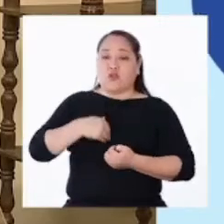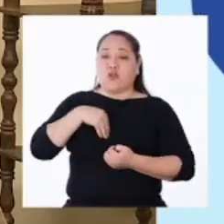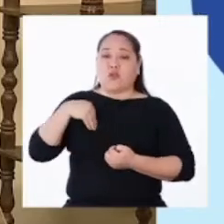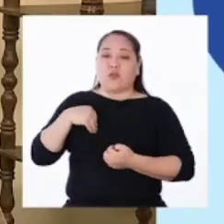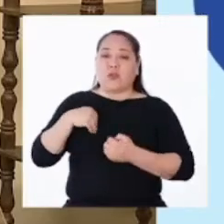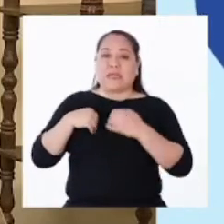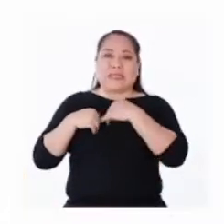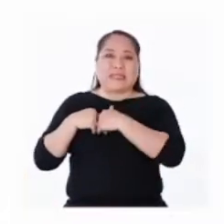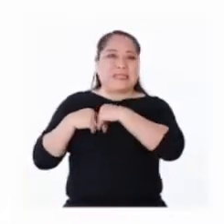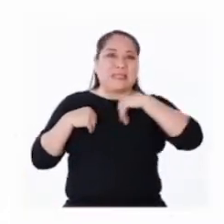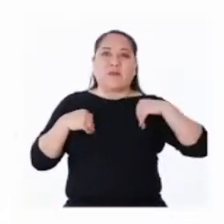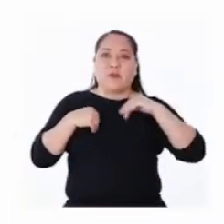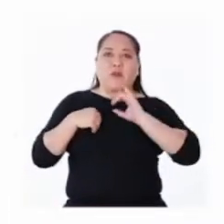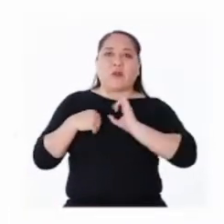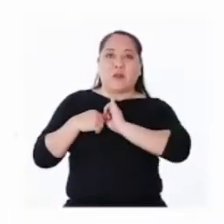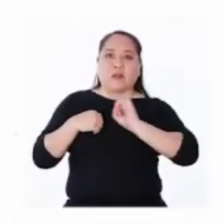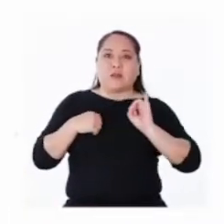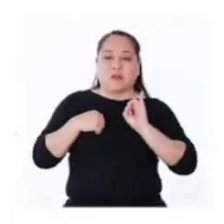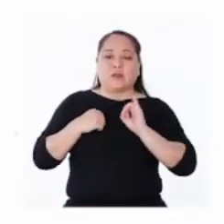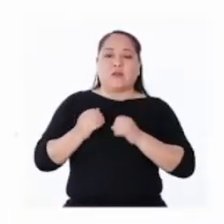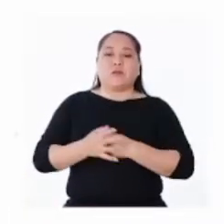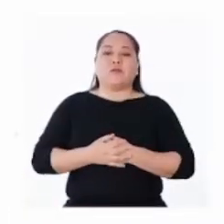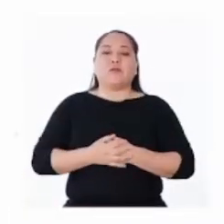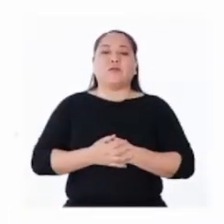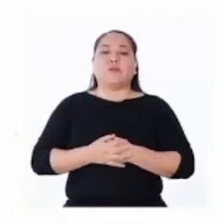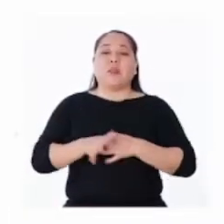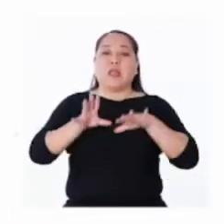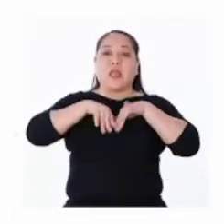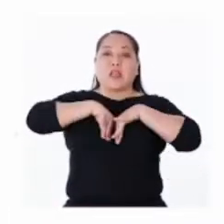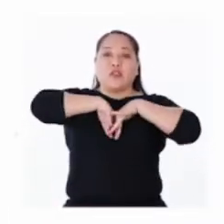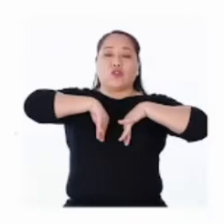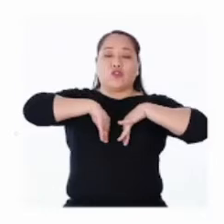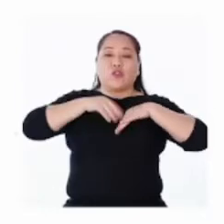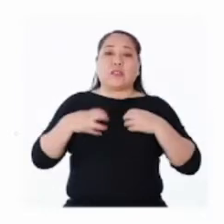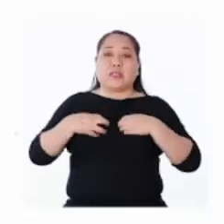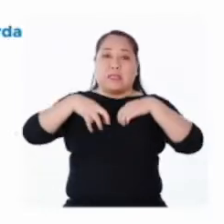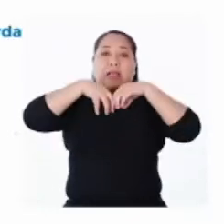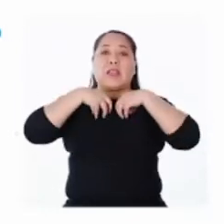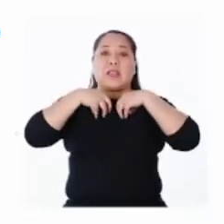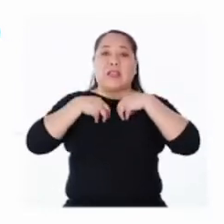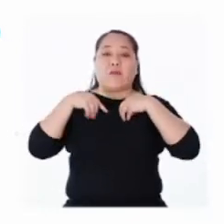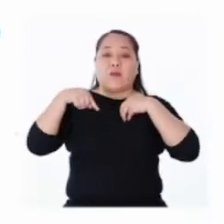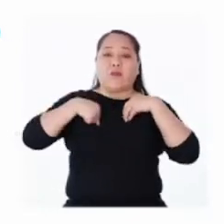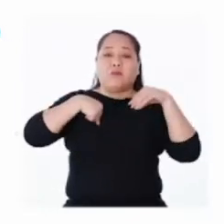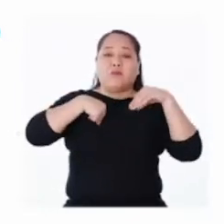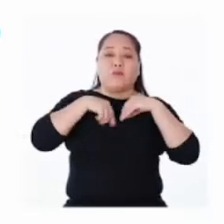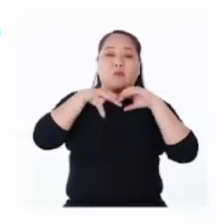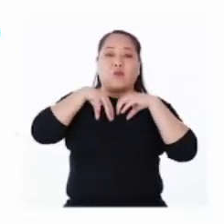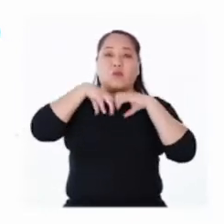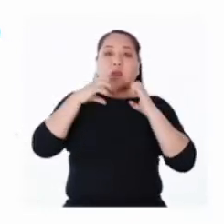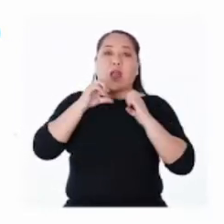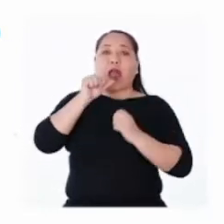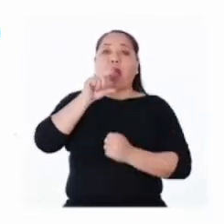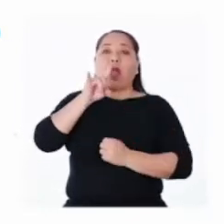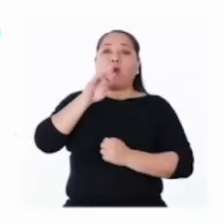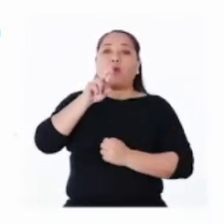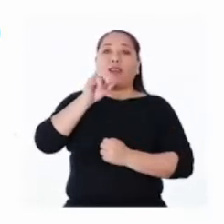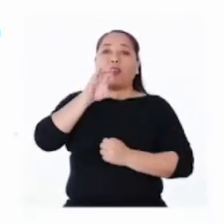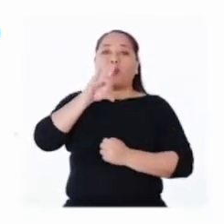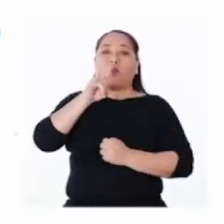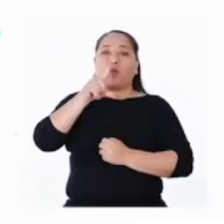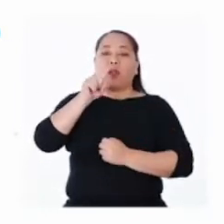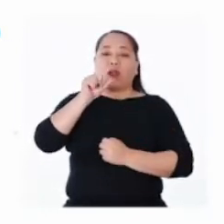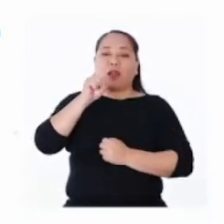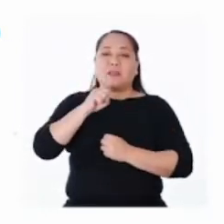las del lado izquierdo? Las 2 cámaras superiores de paredes finas son las aurículas, a las que llega la